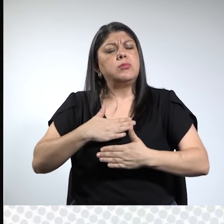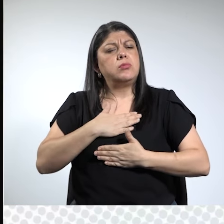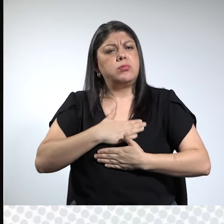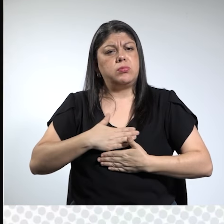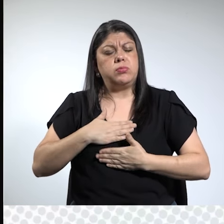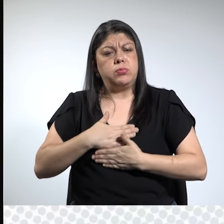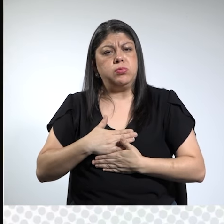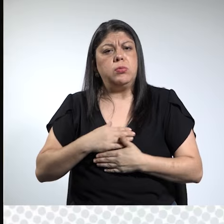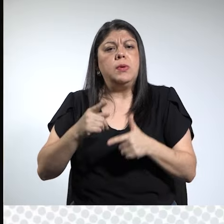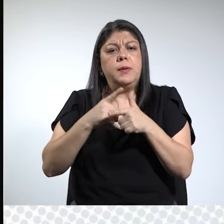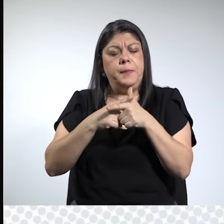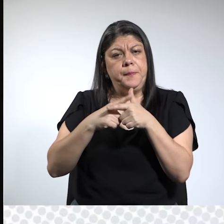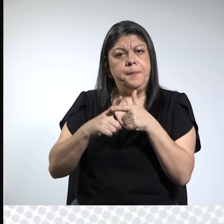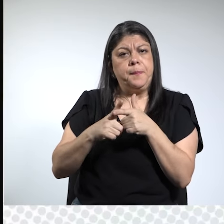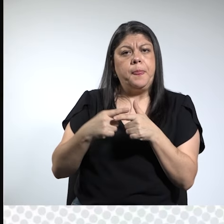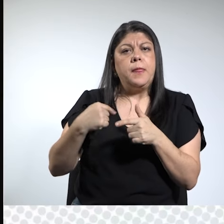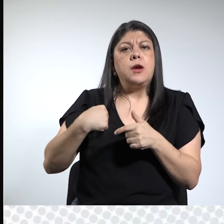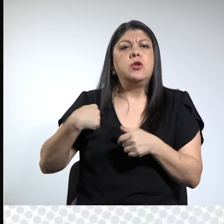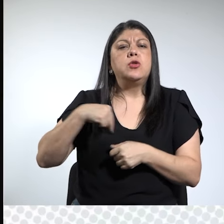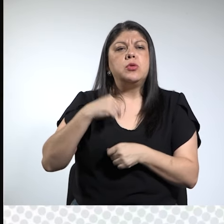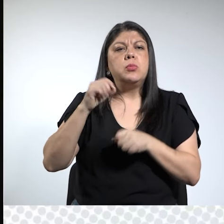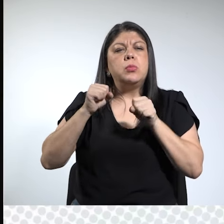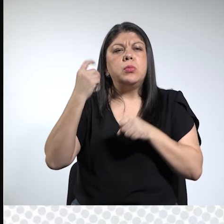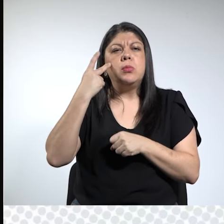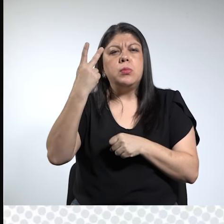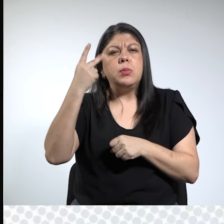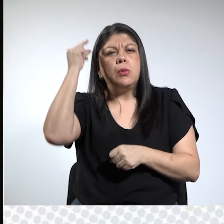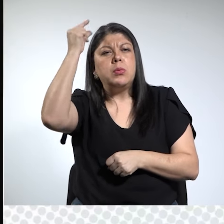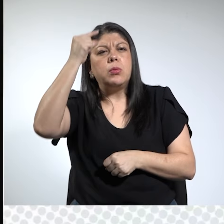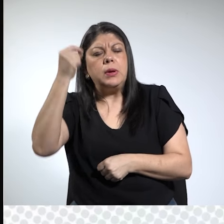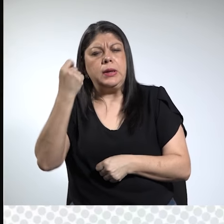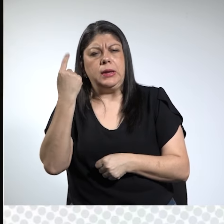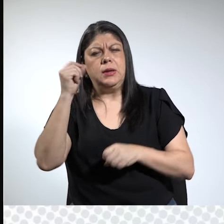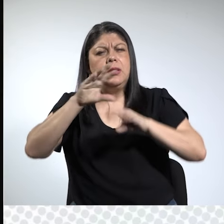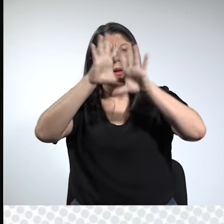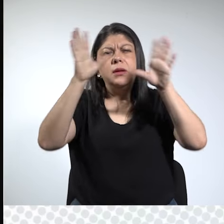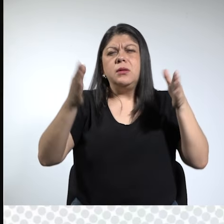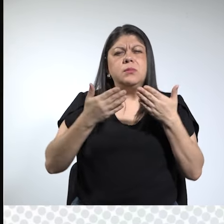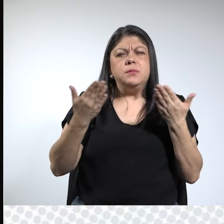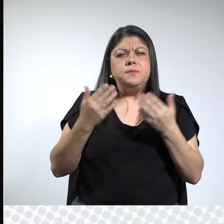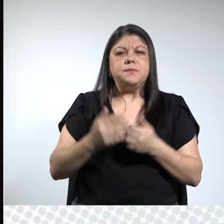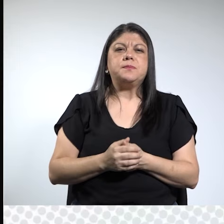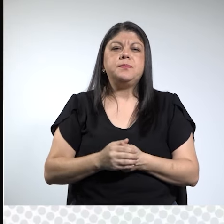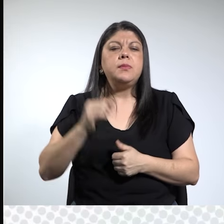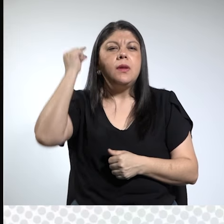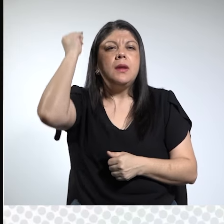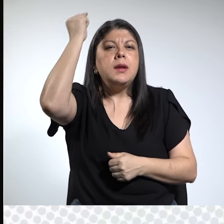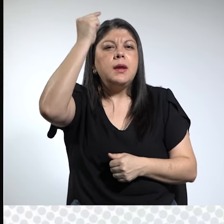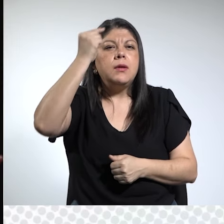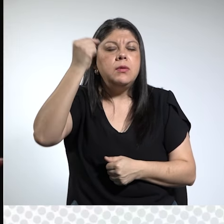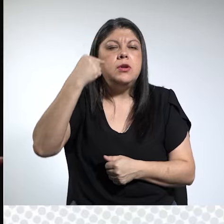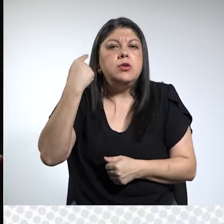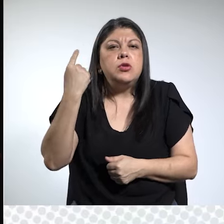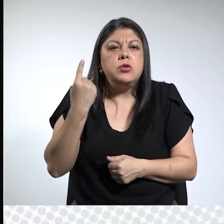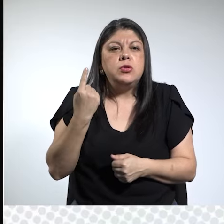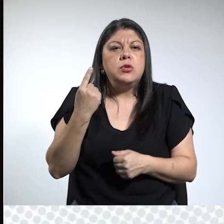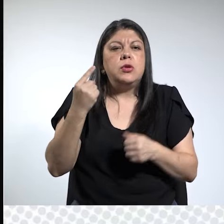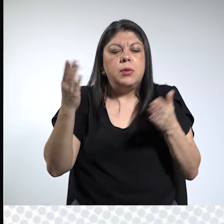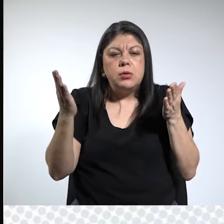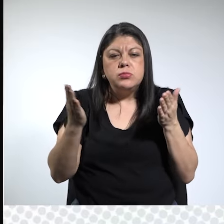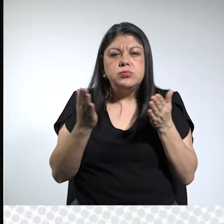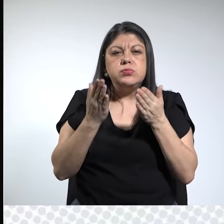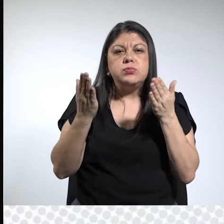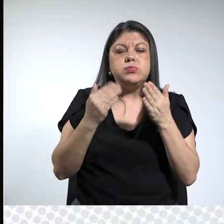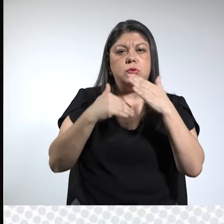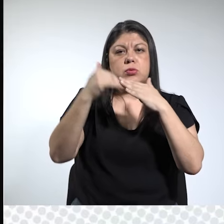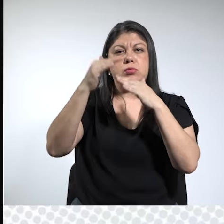integración. Entonces, lo que uno como Estado tiene que hacer es entender algo. El Estado no solo está para hacer la